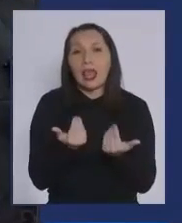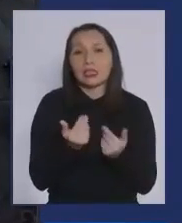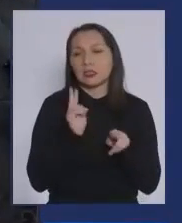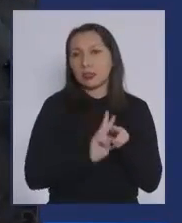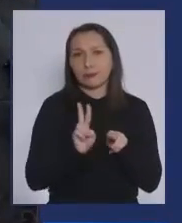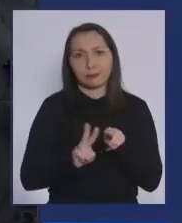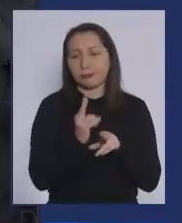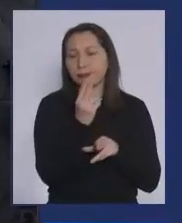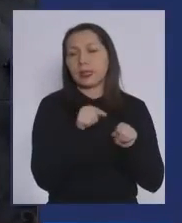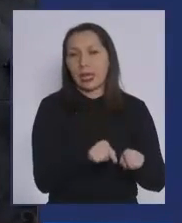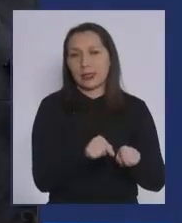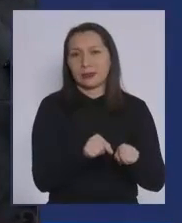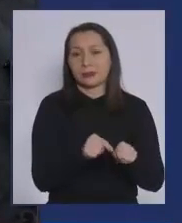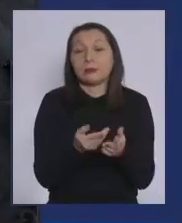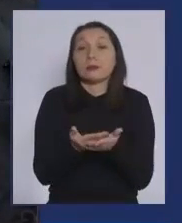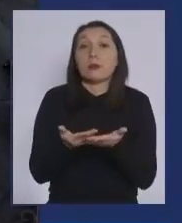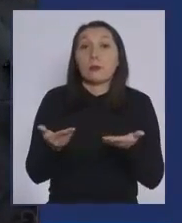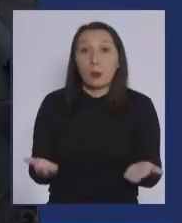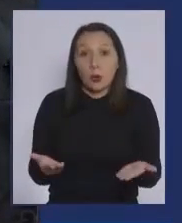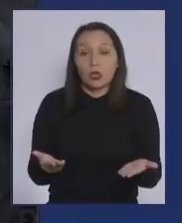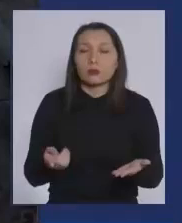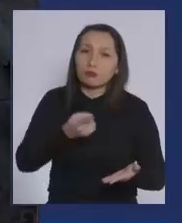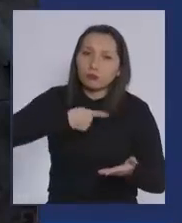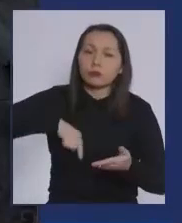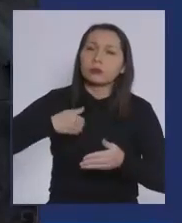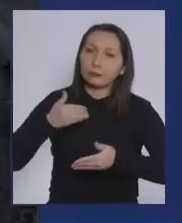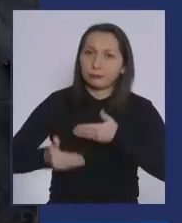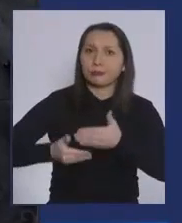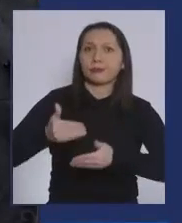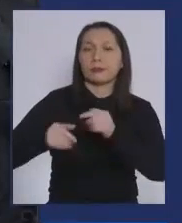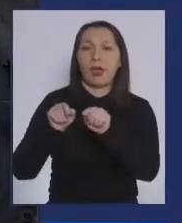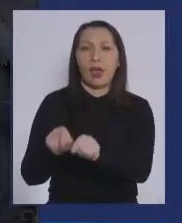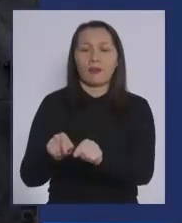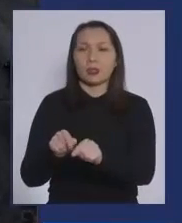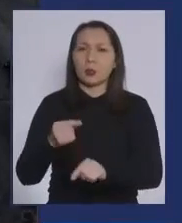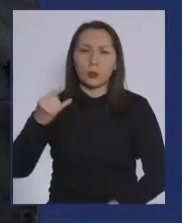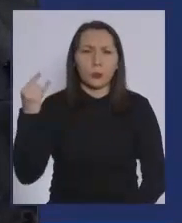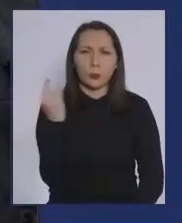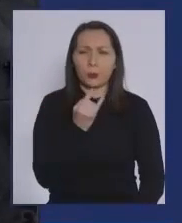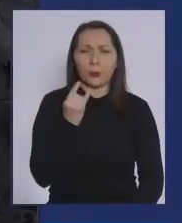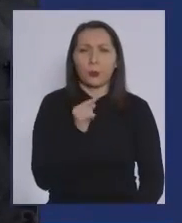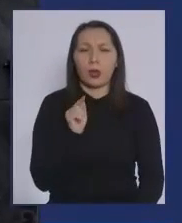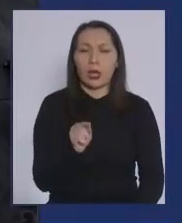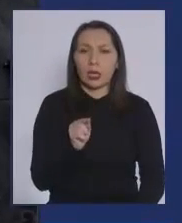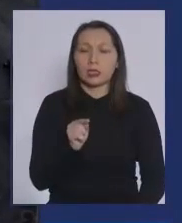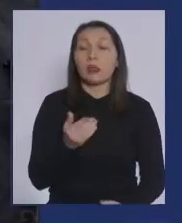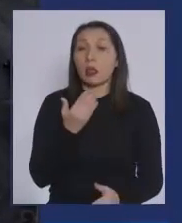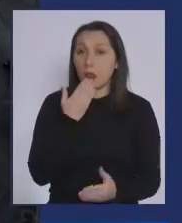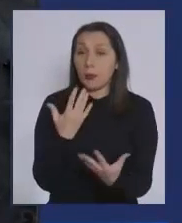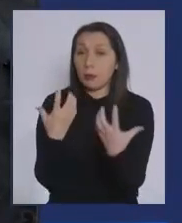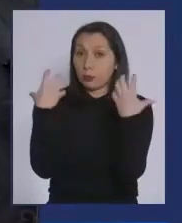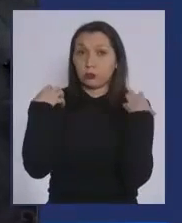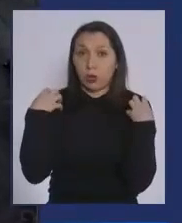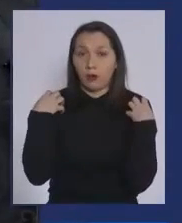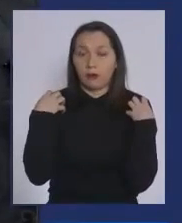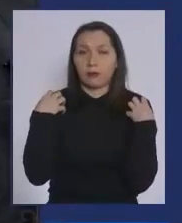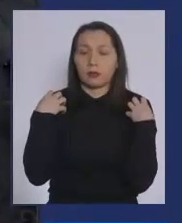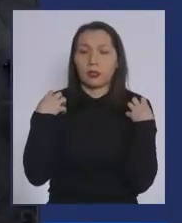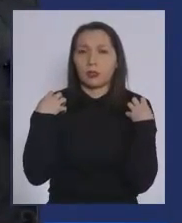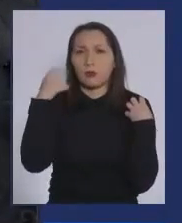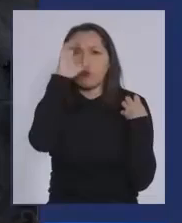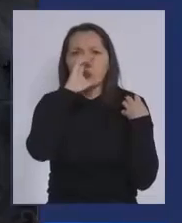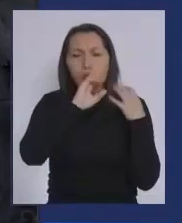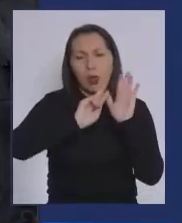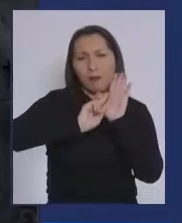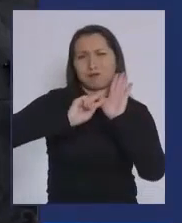soluciones por eso vamos a avanzar con urgencia y con responsabilidad hacia una